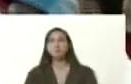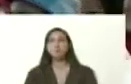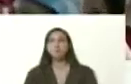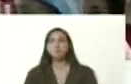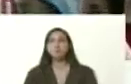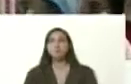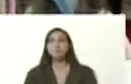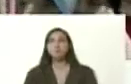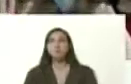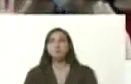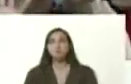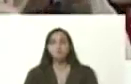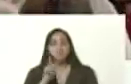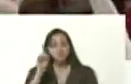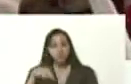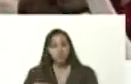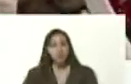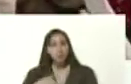por el futuro